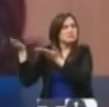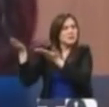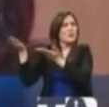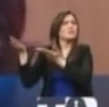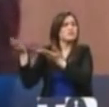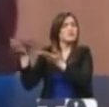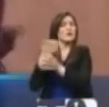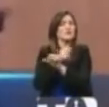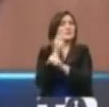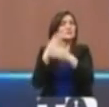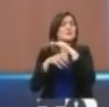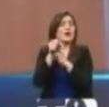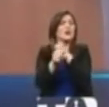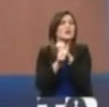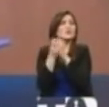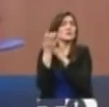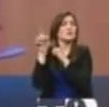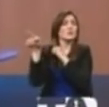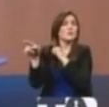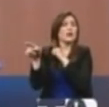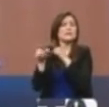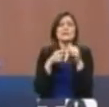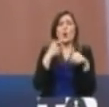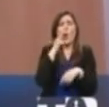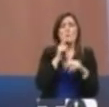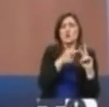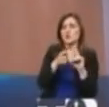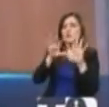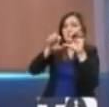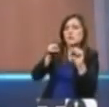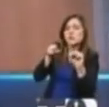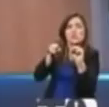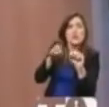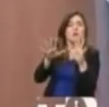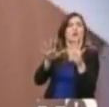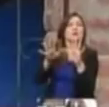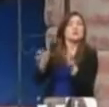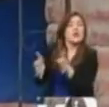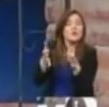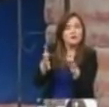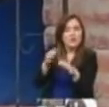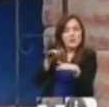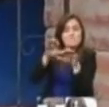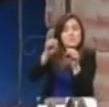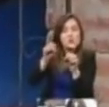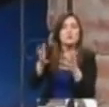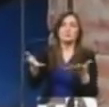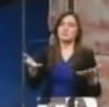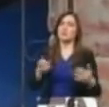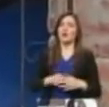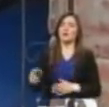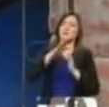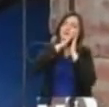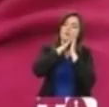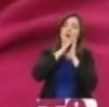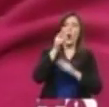al defender a su hija de 14 años, que por poco fue violada en horas de la madrugada por parte de 2 sujetos que ingresaron a su casa mientras